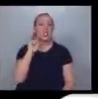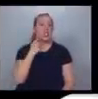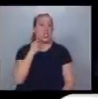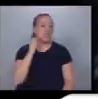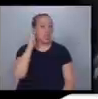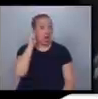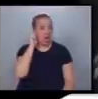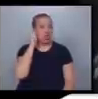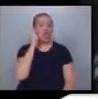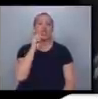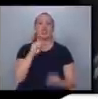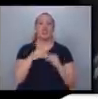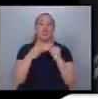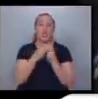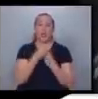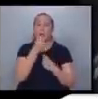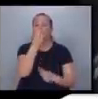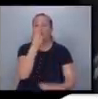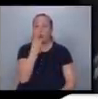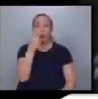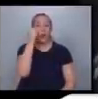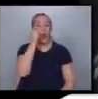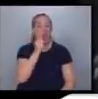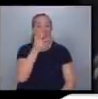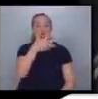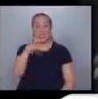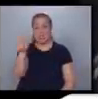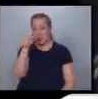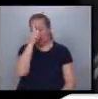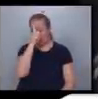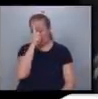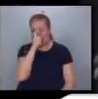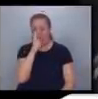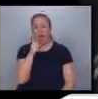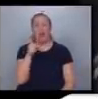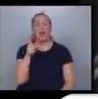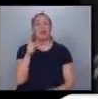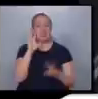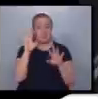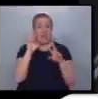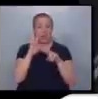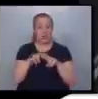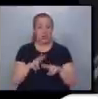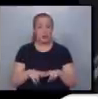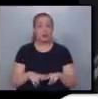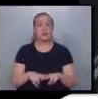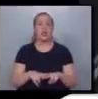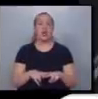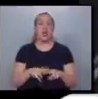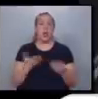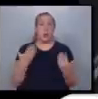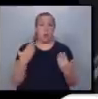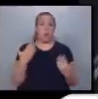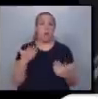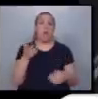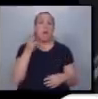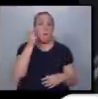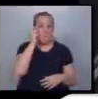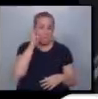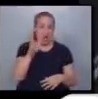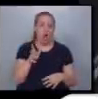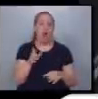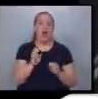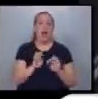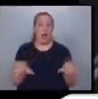21 heridos que fueron trasladados, que están siendo atendidos. En principio, claro, podría haber sido algo mucho más grave, ¿no?